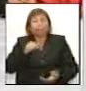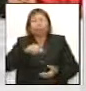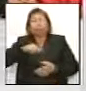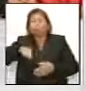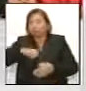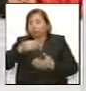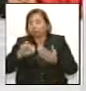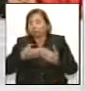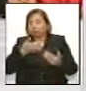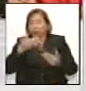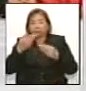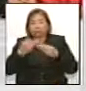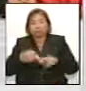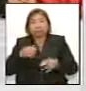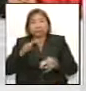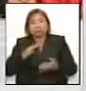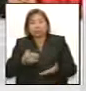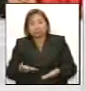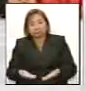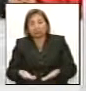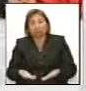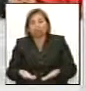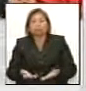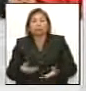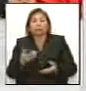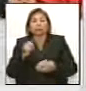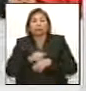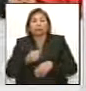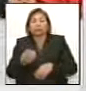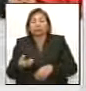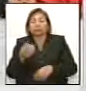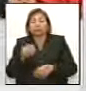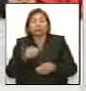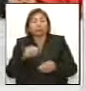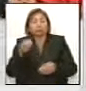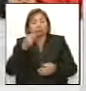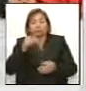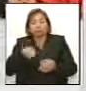fácilmente un huevo duro, hacerles sus avenitas,